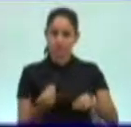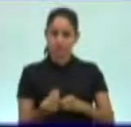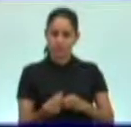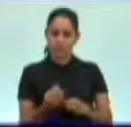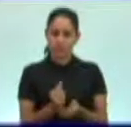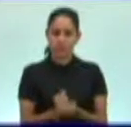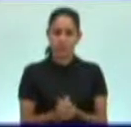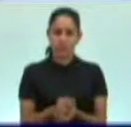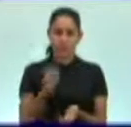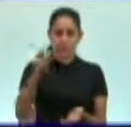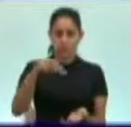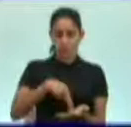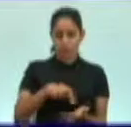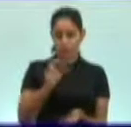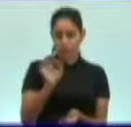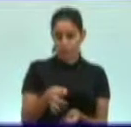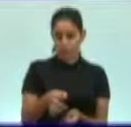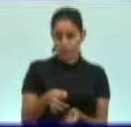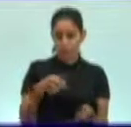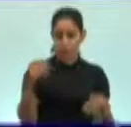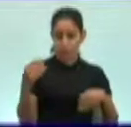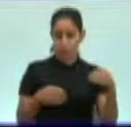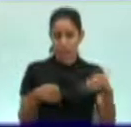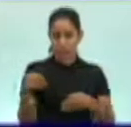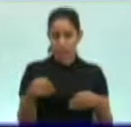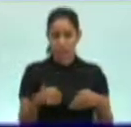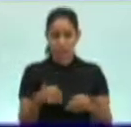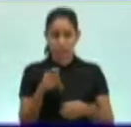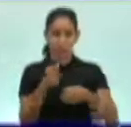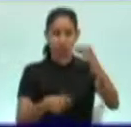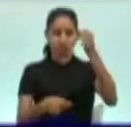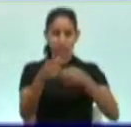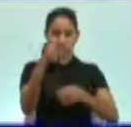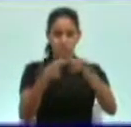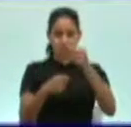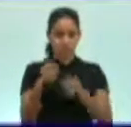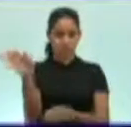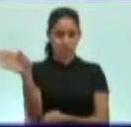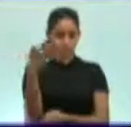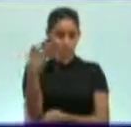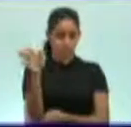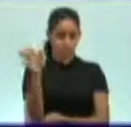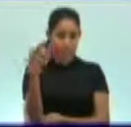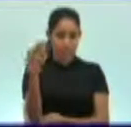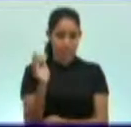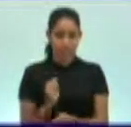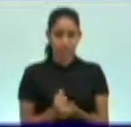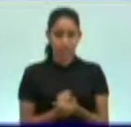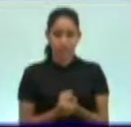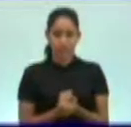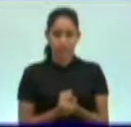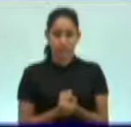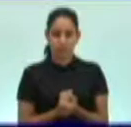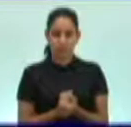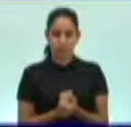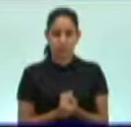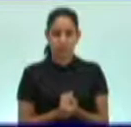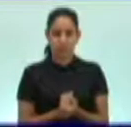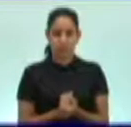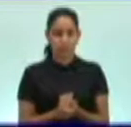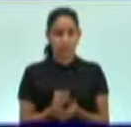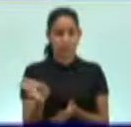participen en la ceremonia de izar y arriar la bandera, llevarla de